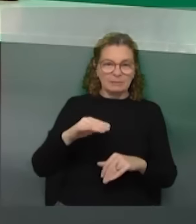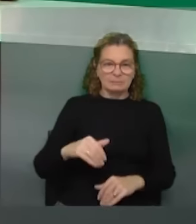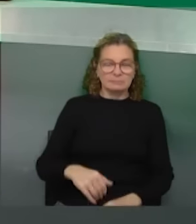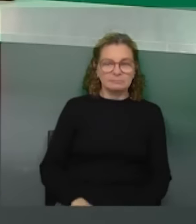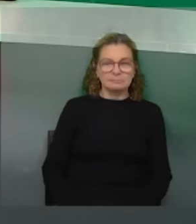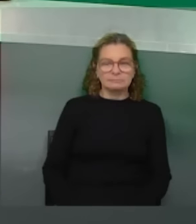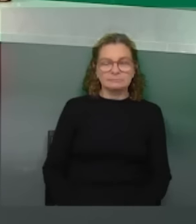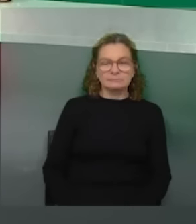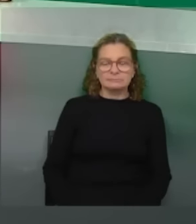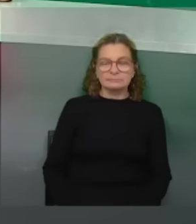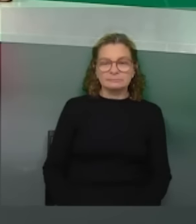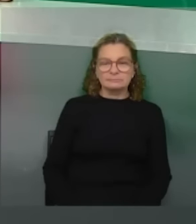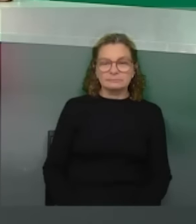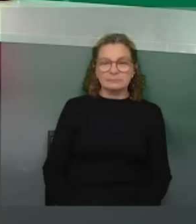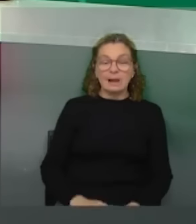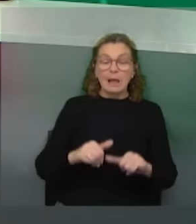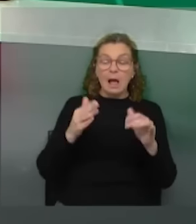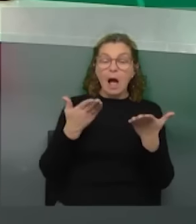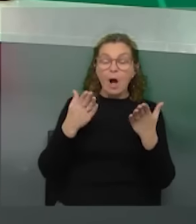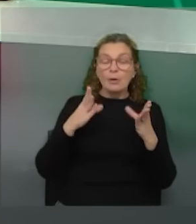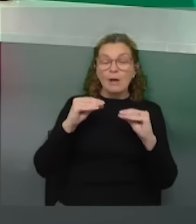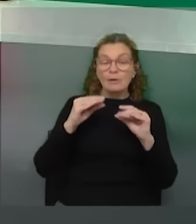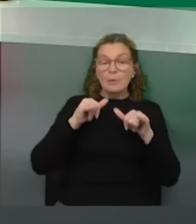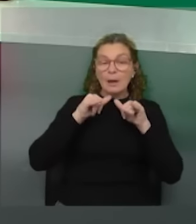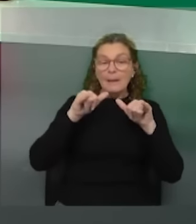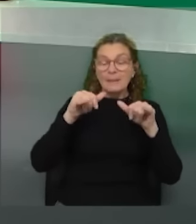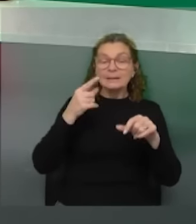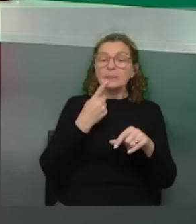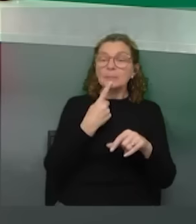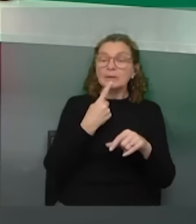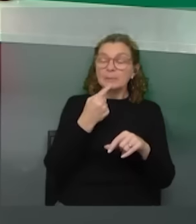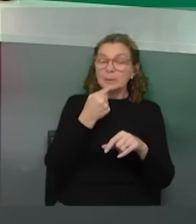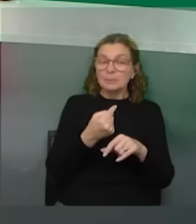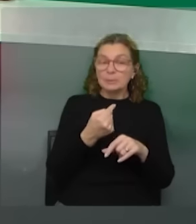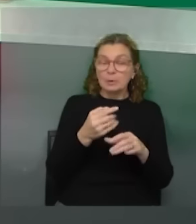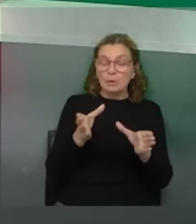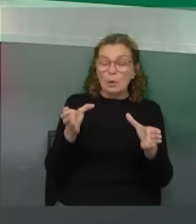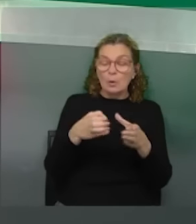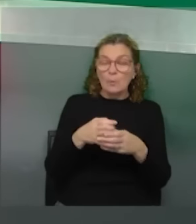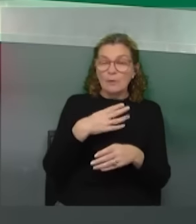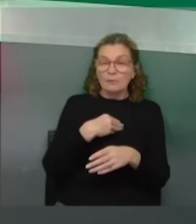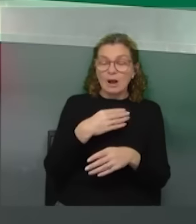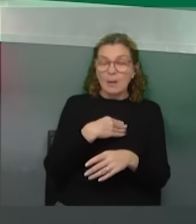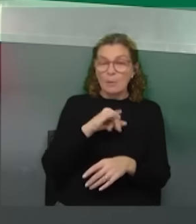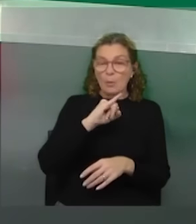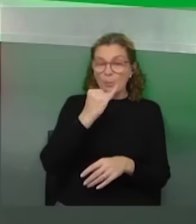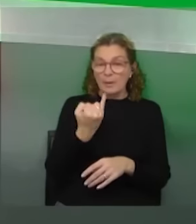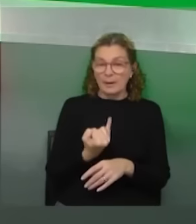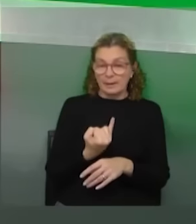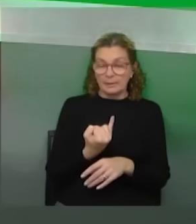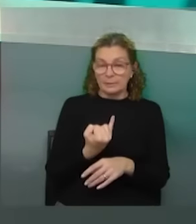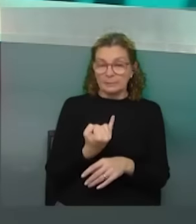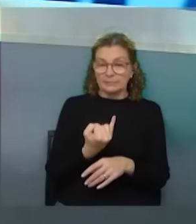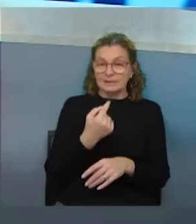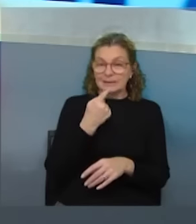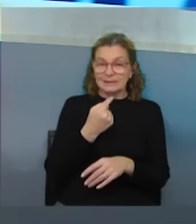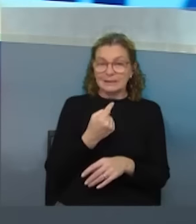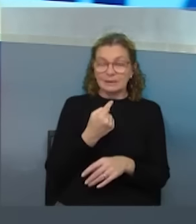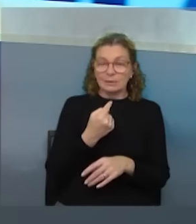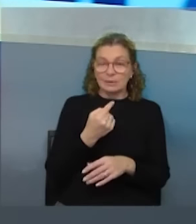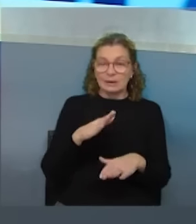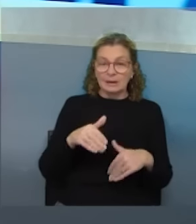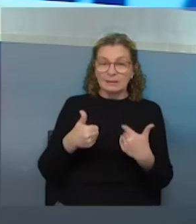ahora hablamos de campaña política les comentamos que el precandidato nacionalista Álvaro Delgado dijo que